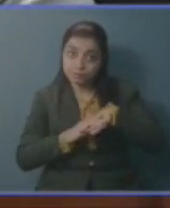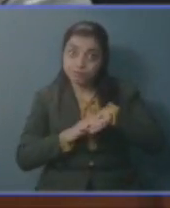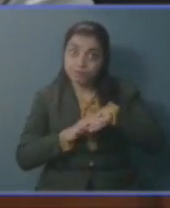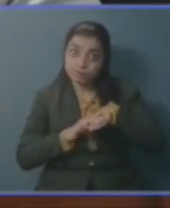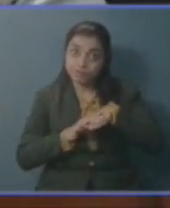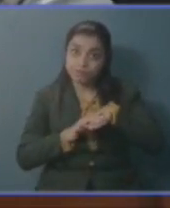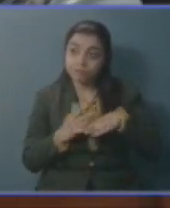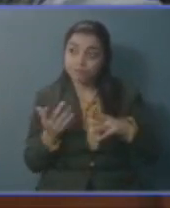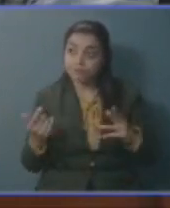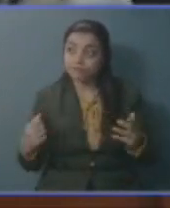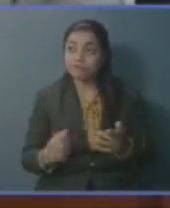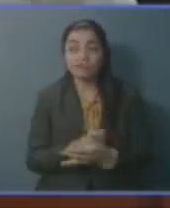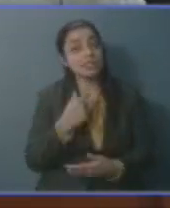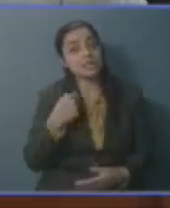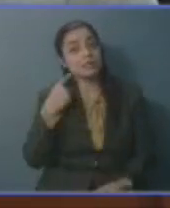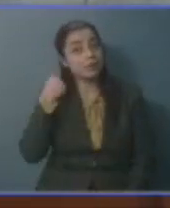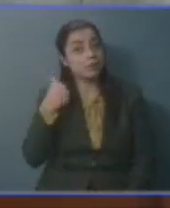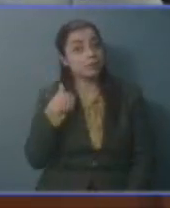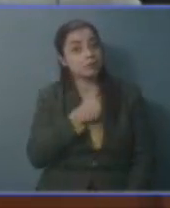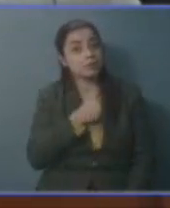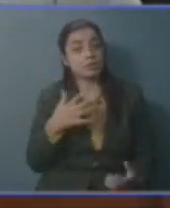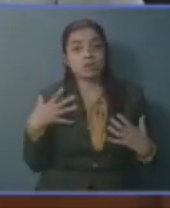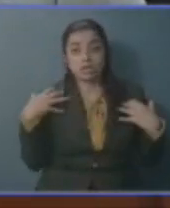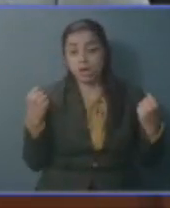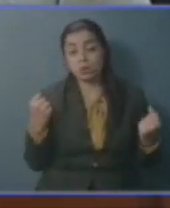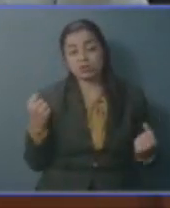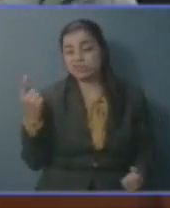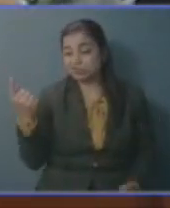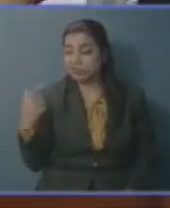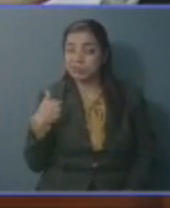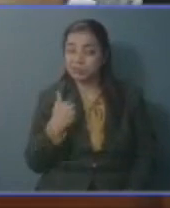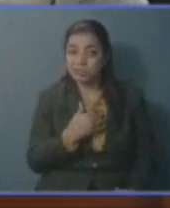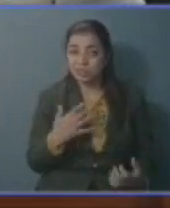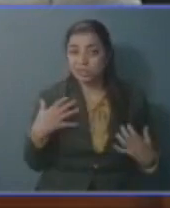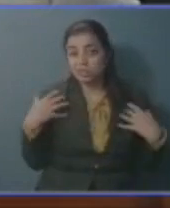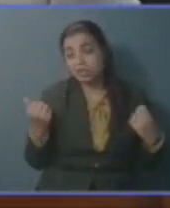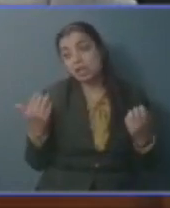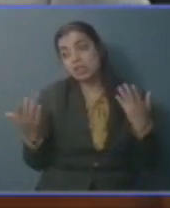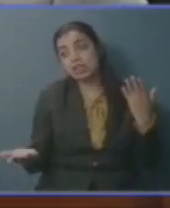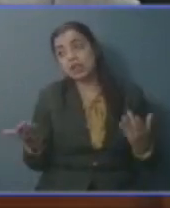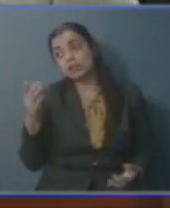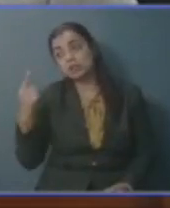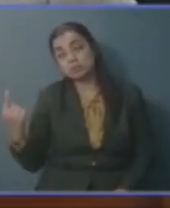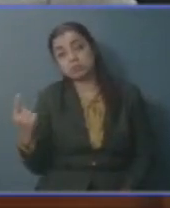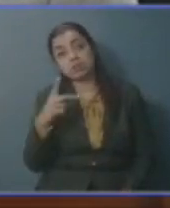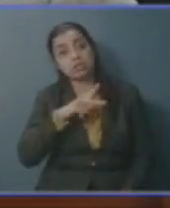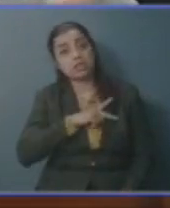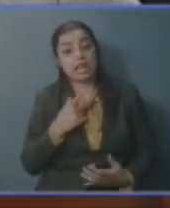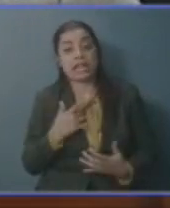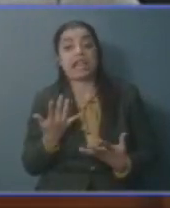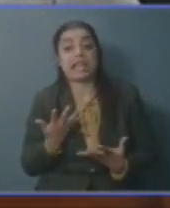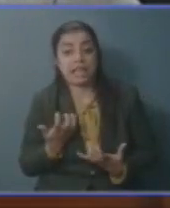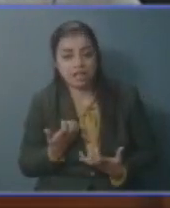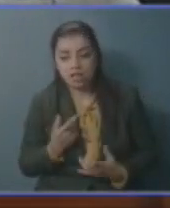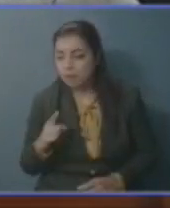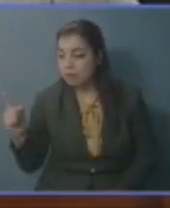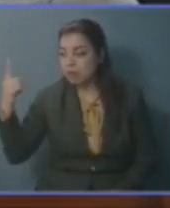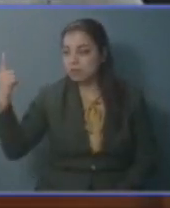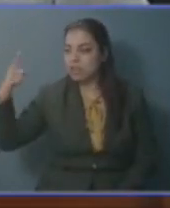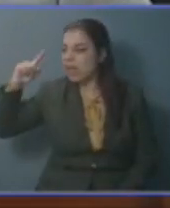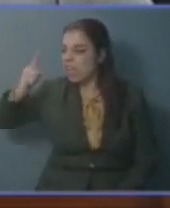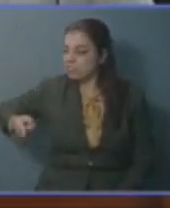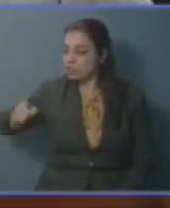y desgraciadamente no vino el ministro de Salud, quizás él en lo personal tenía la voluntad, quizás le dijeron que no